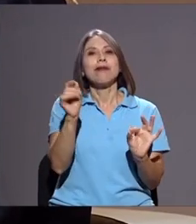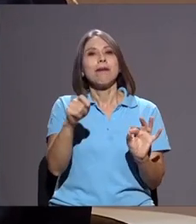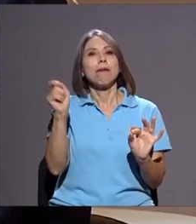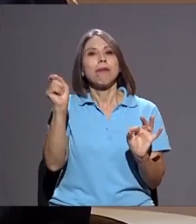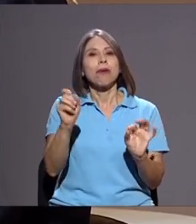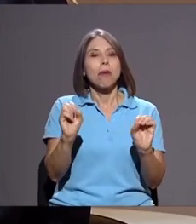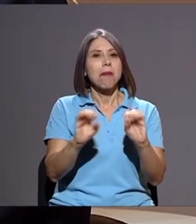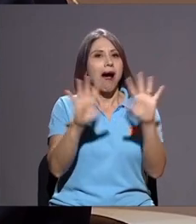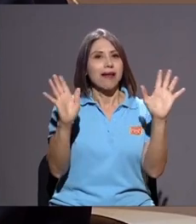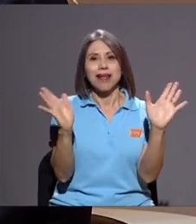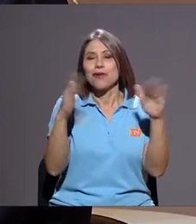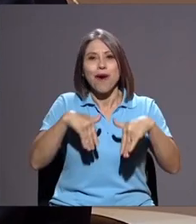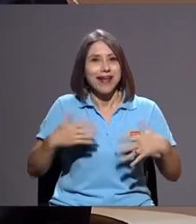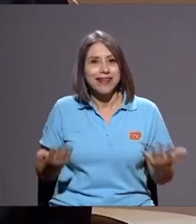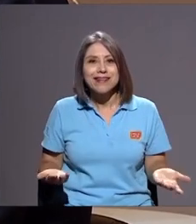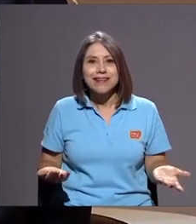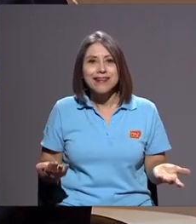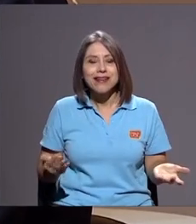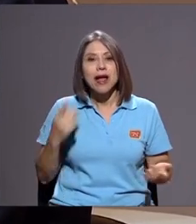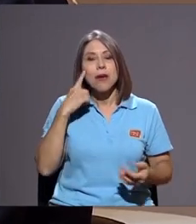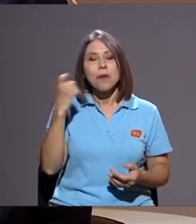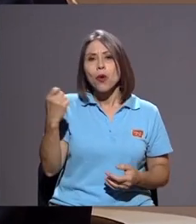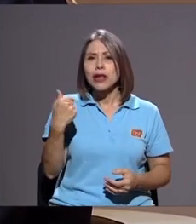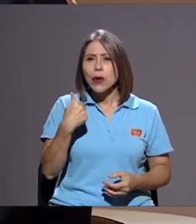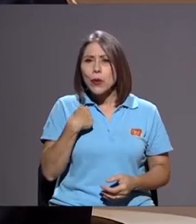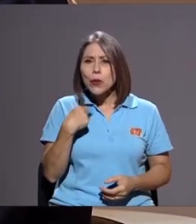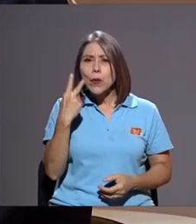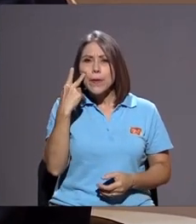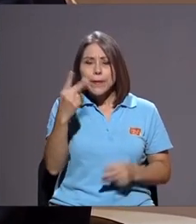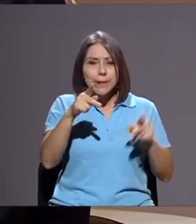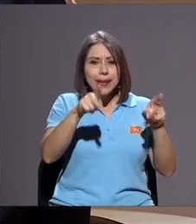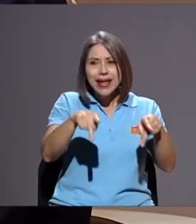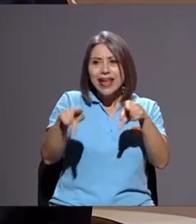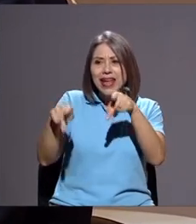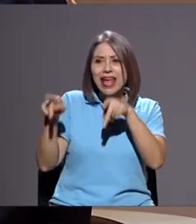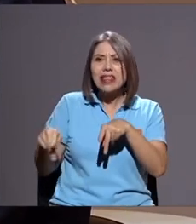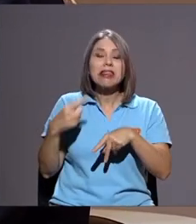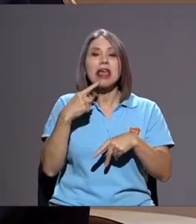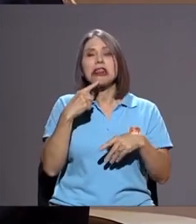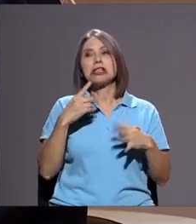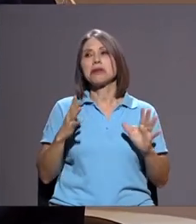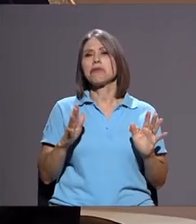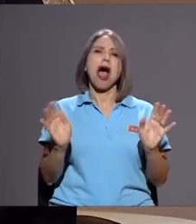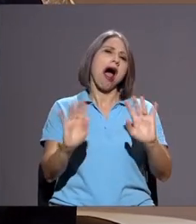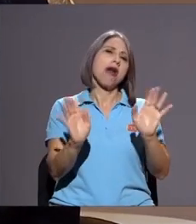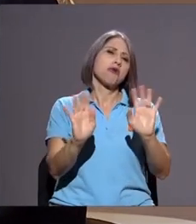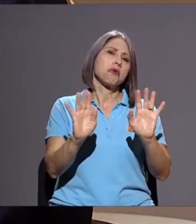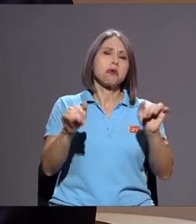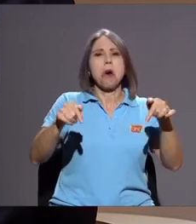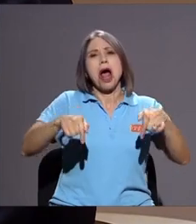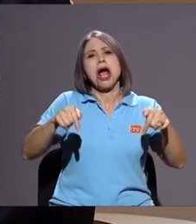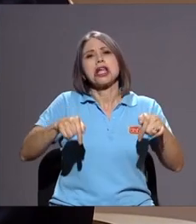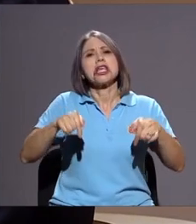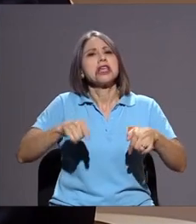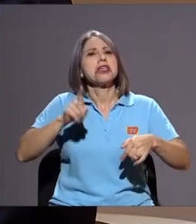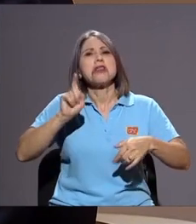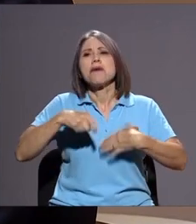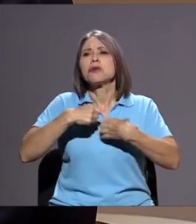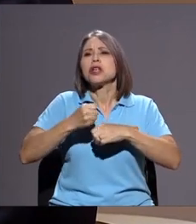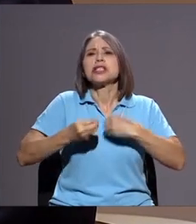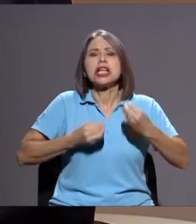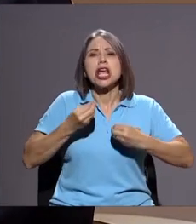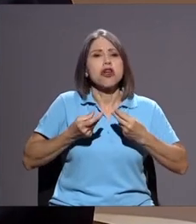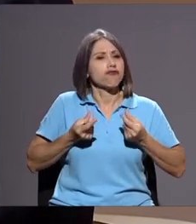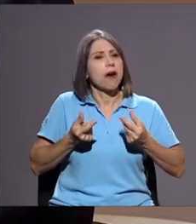tema que uno empieza a encontrar en mucha de la gente es bueno aquí lo que tenemos que hacer es muy rápidamente meternos en